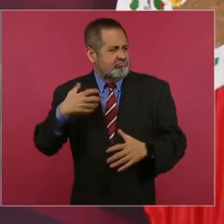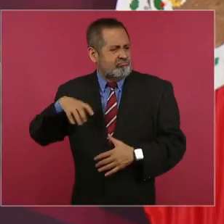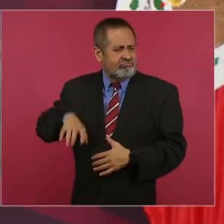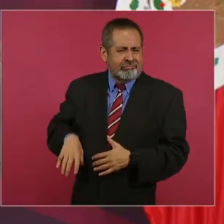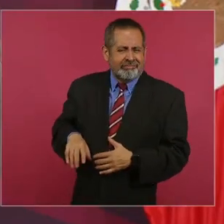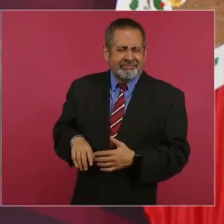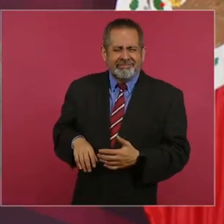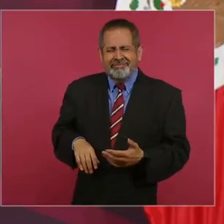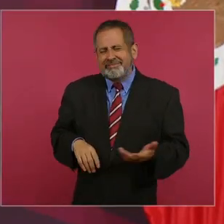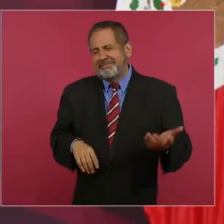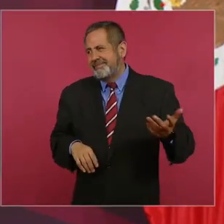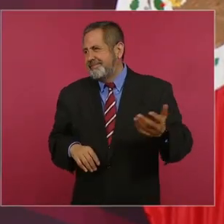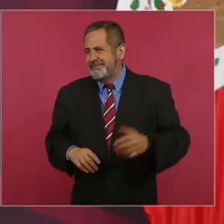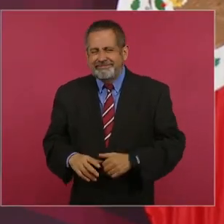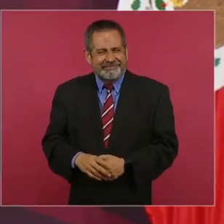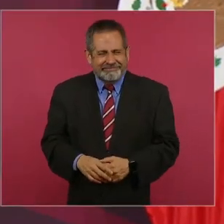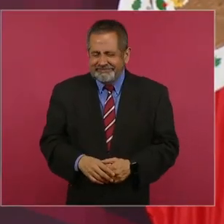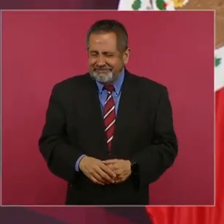los apoyos